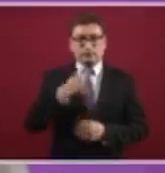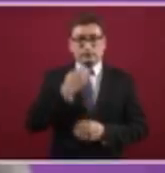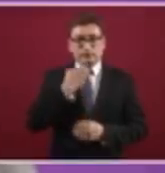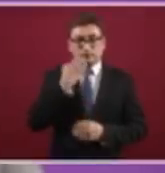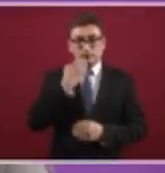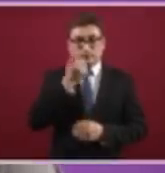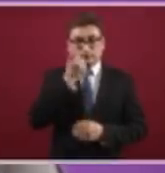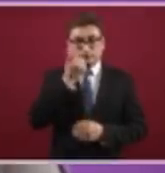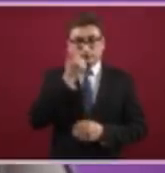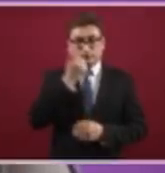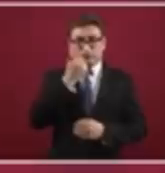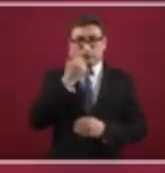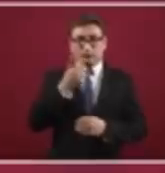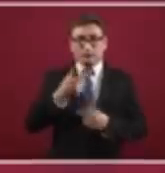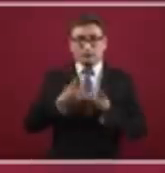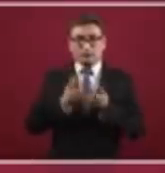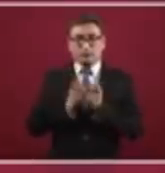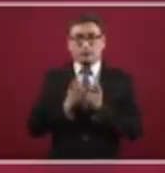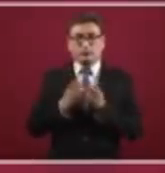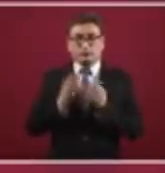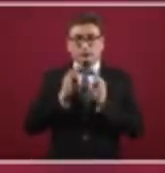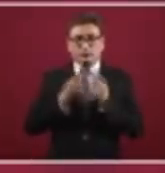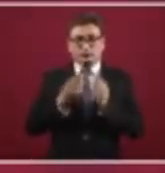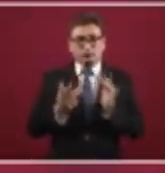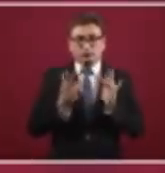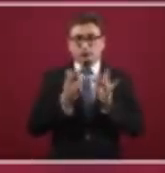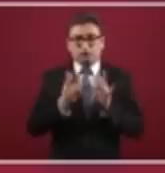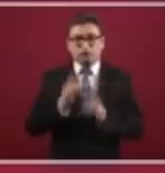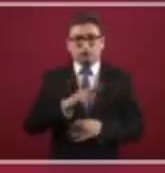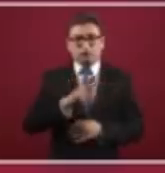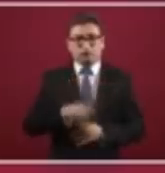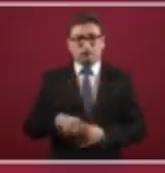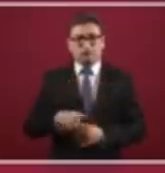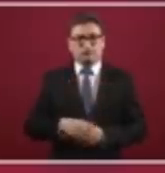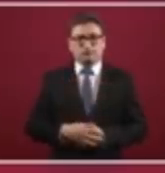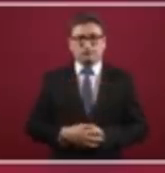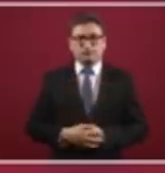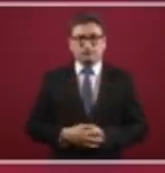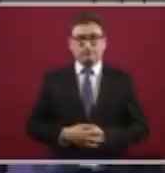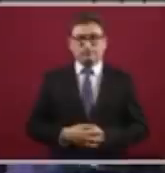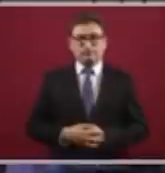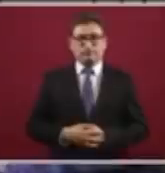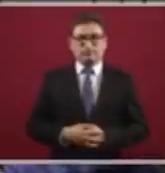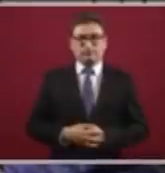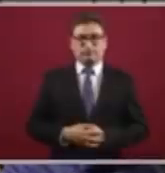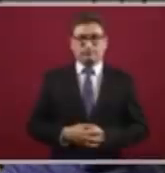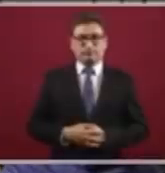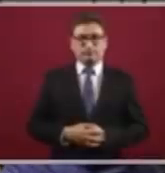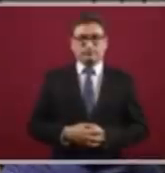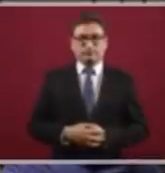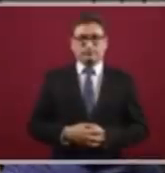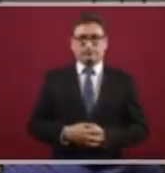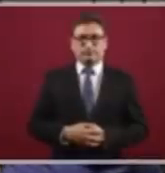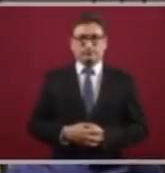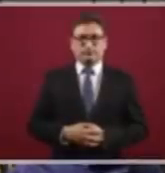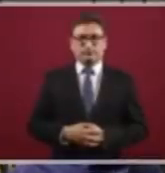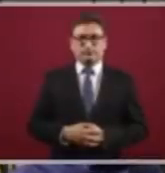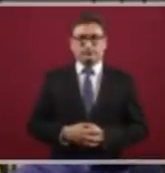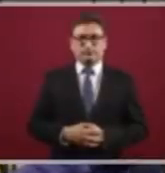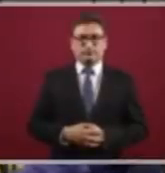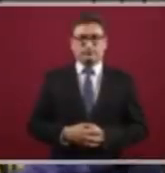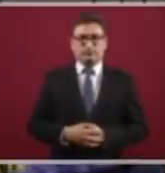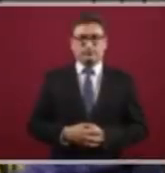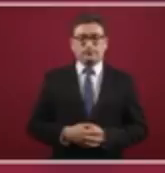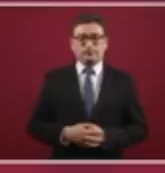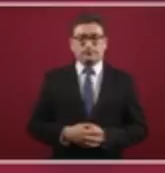con algún grupo delictivo o con alguno de esos integrantes posible de una manera y